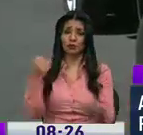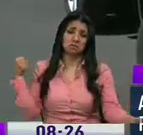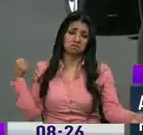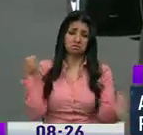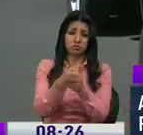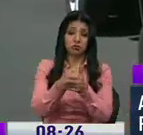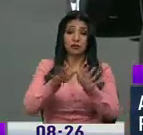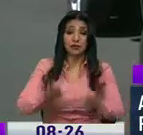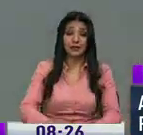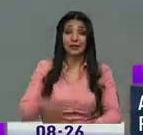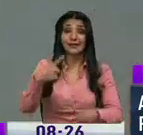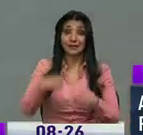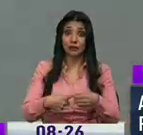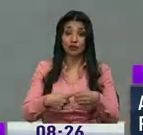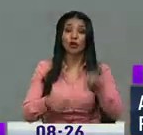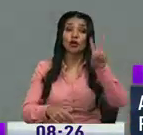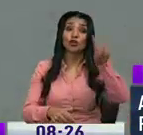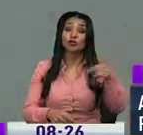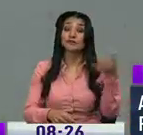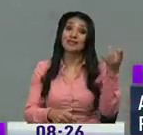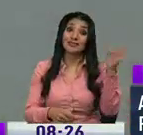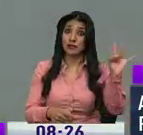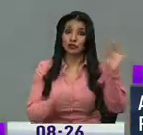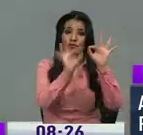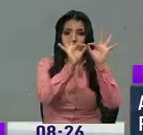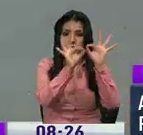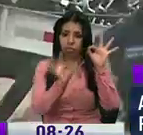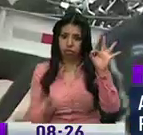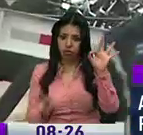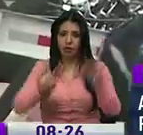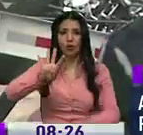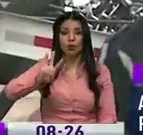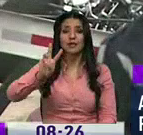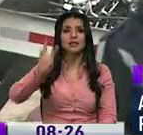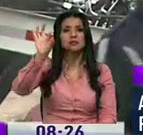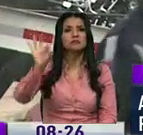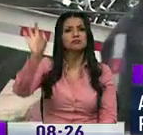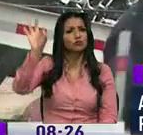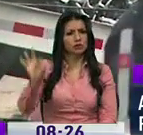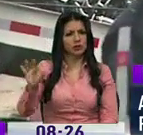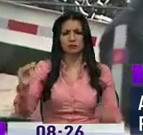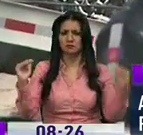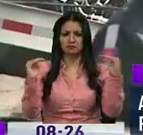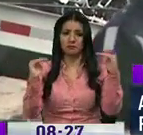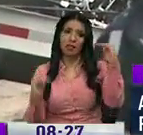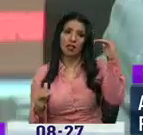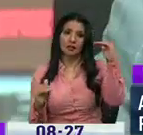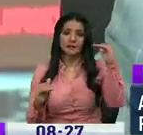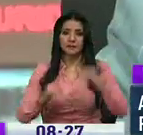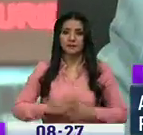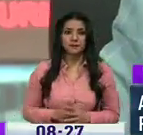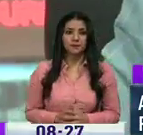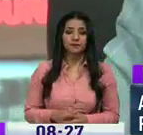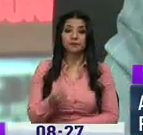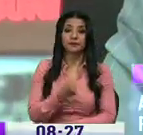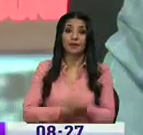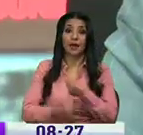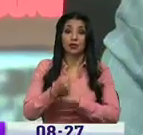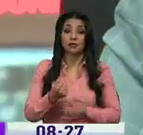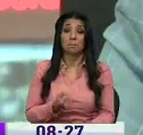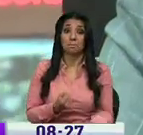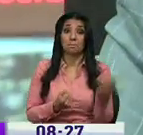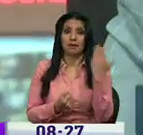Distrito Metropolitano disminuyeron un 46% con relación al mismo periodo del año pasado. El año anterior